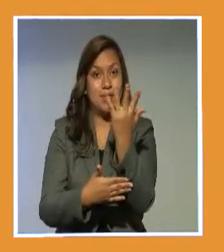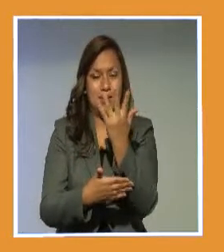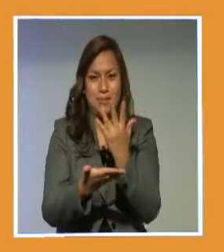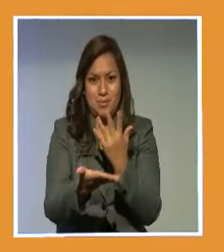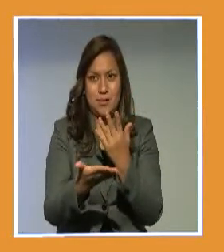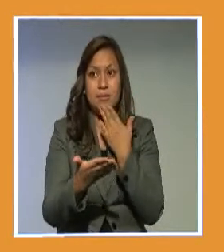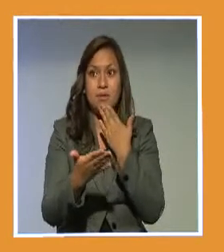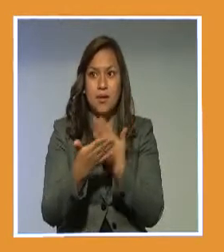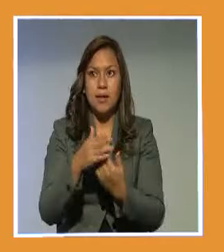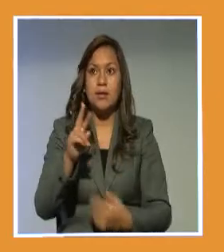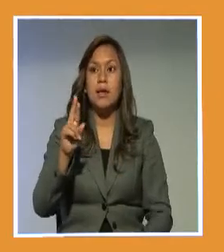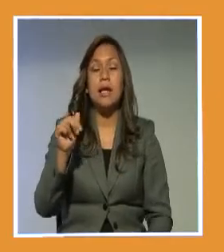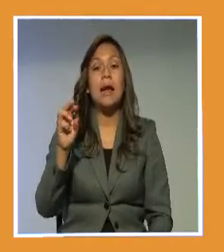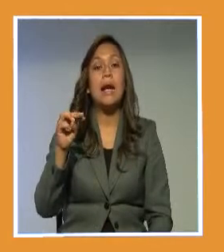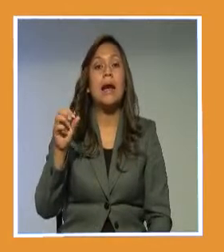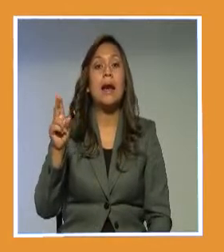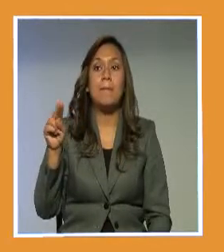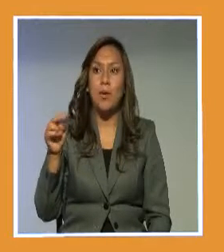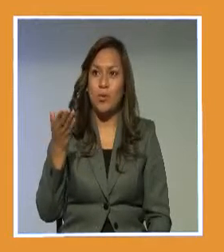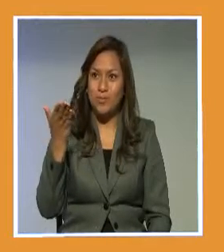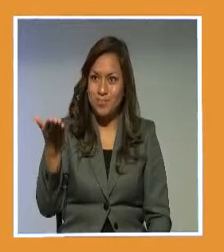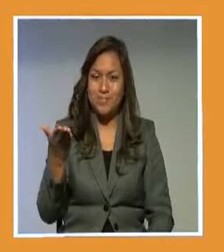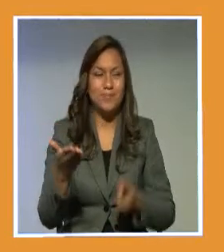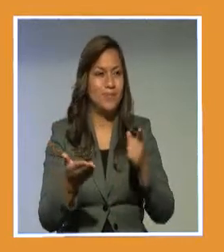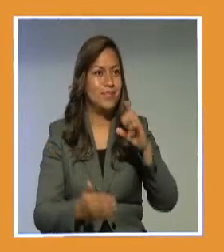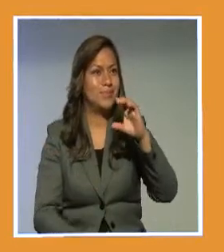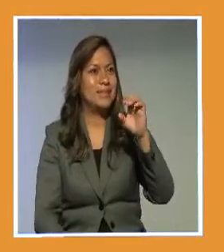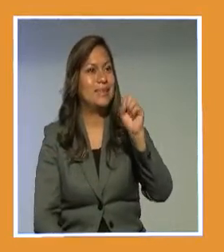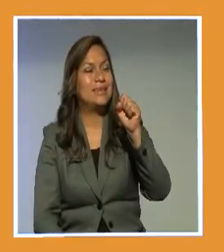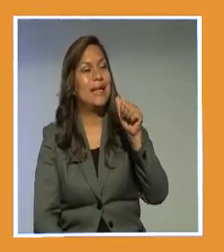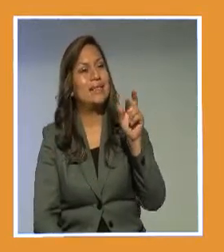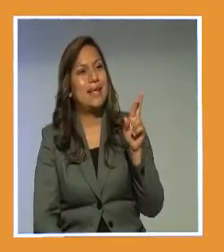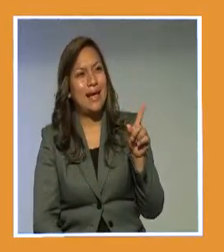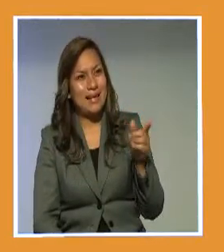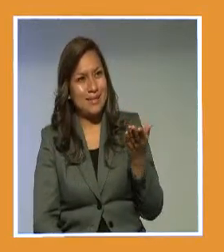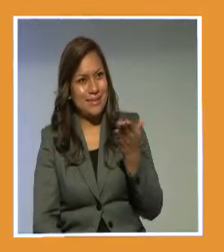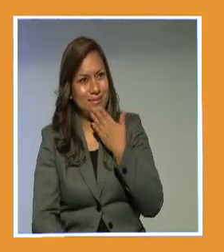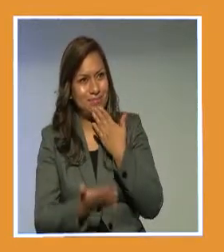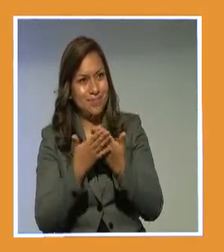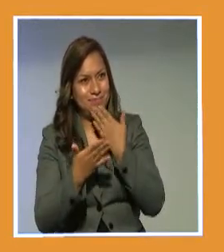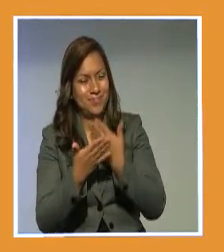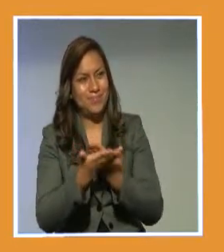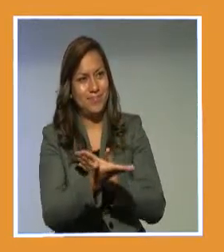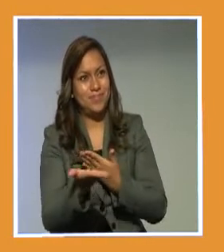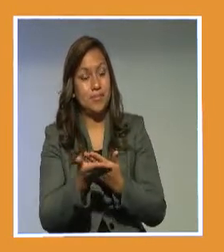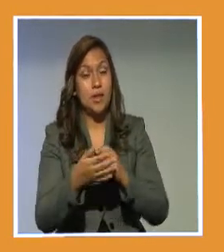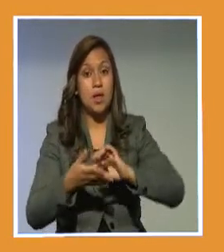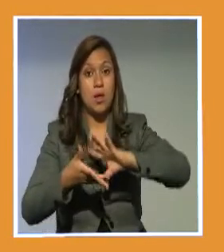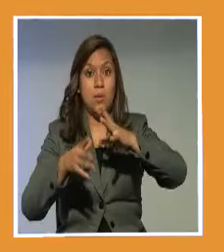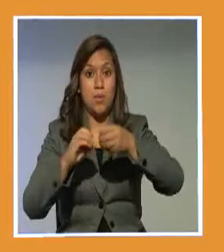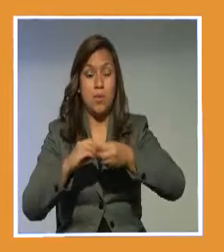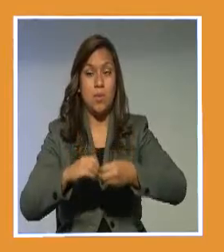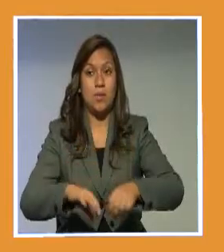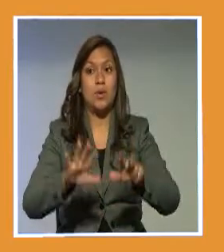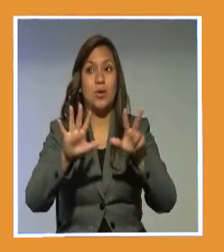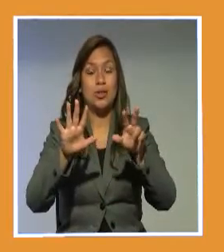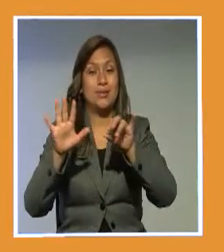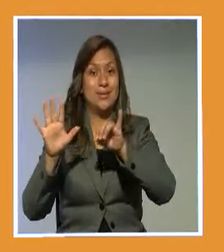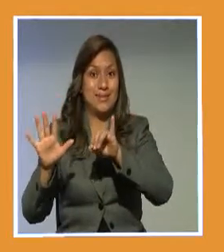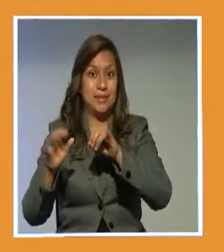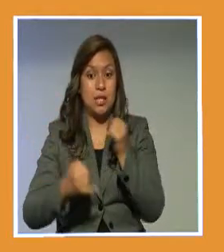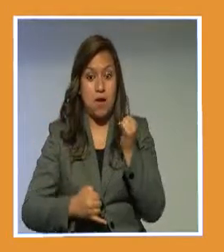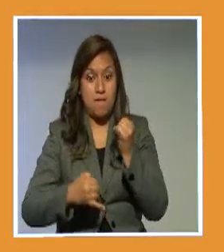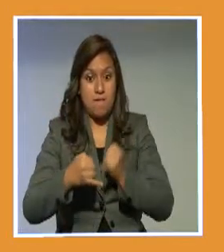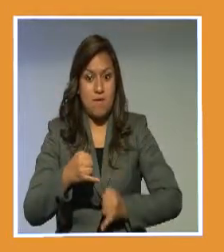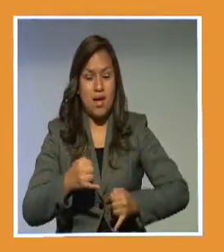Gracias, Ramón. Gracias, César, por un programa más contigo del 85. Y nuestro programa número 86 será pues a finales de